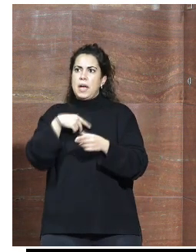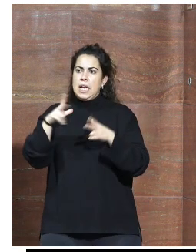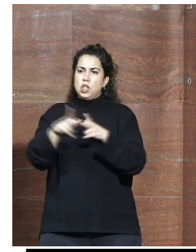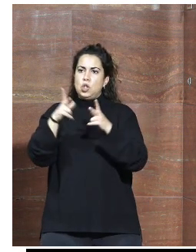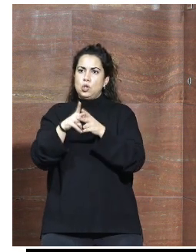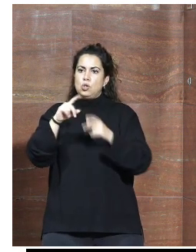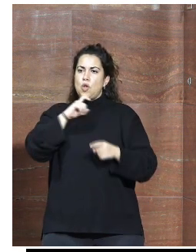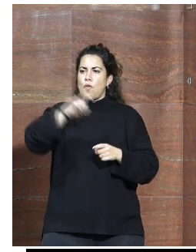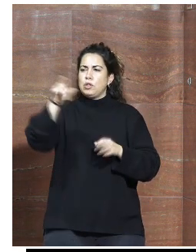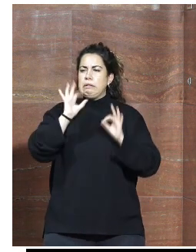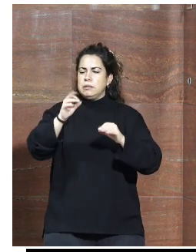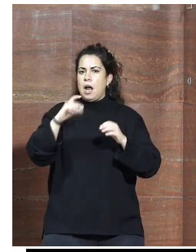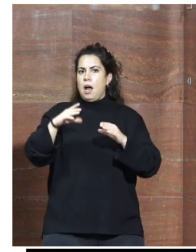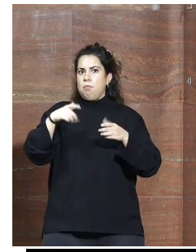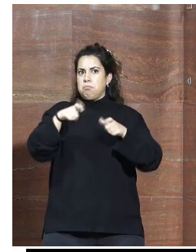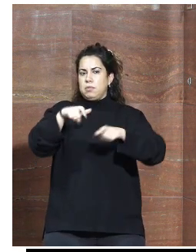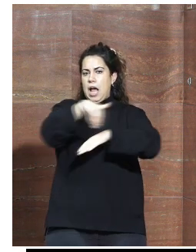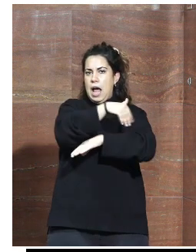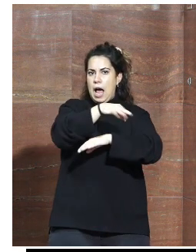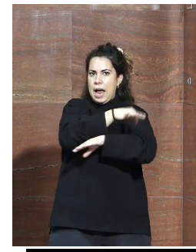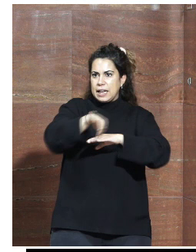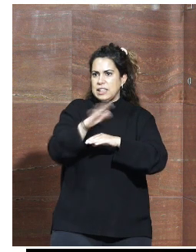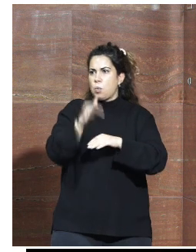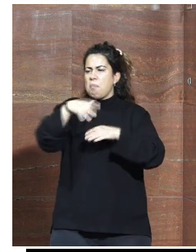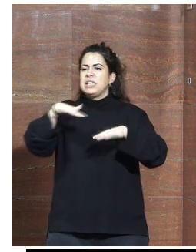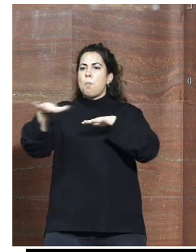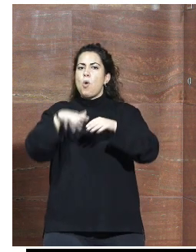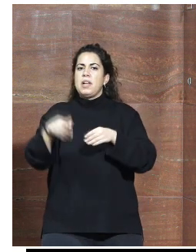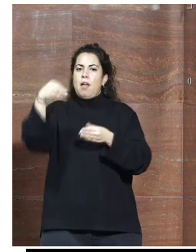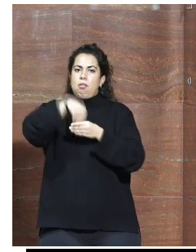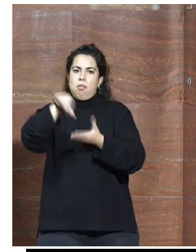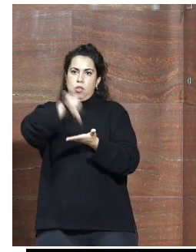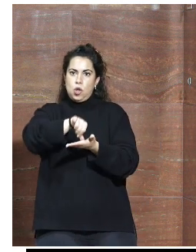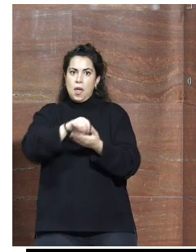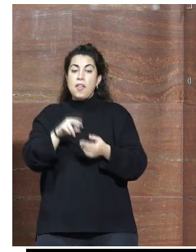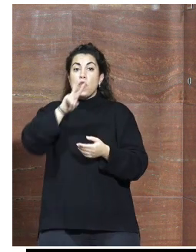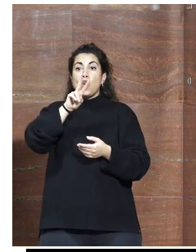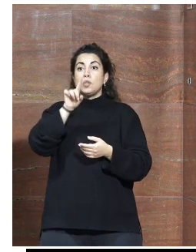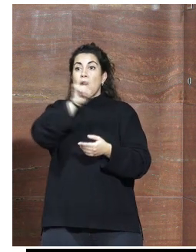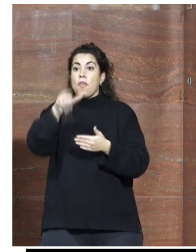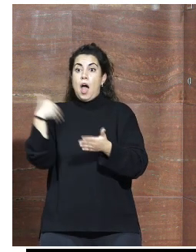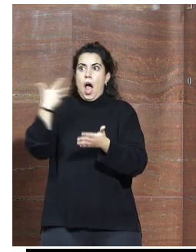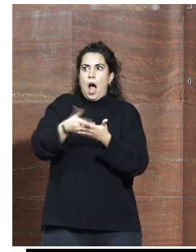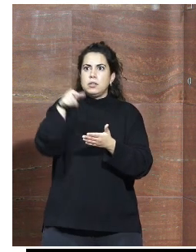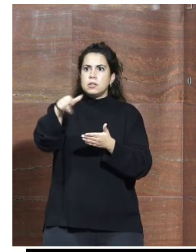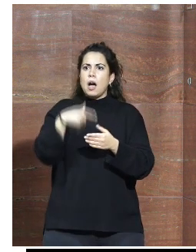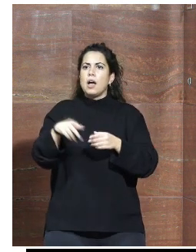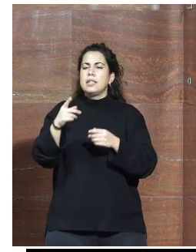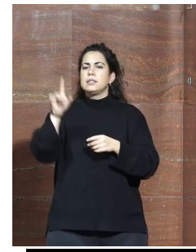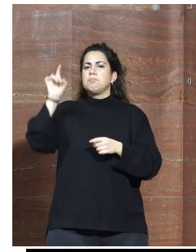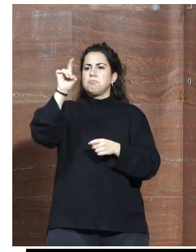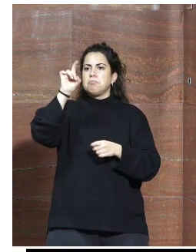de la Oficina de Arquitectura, Accesibilidad y Movilidad en Barcelona. Desde el 2011 es docente en el posgrado de